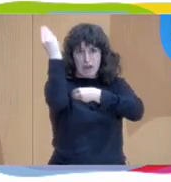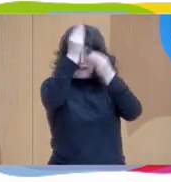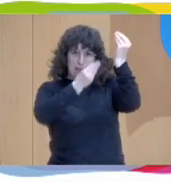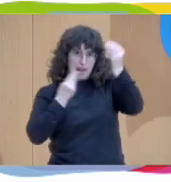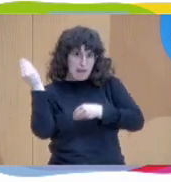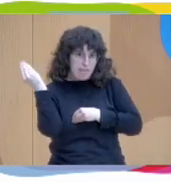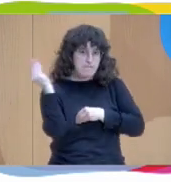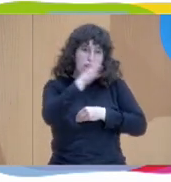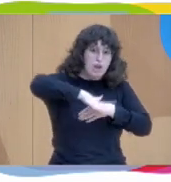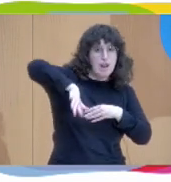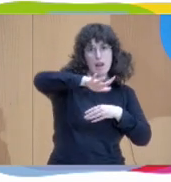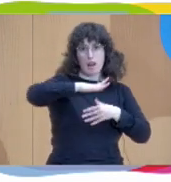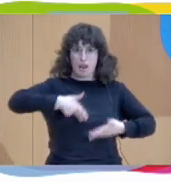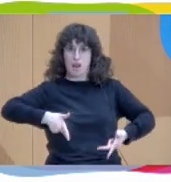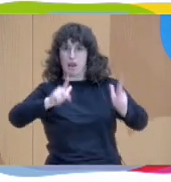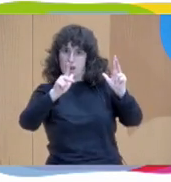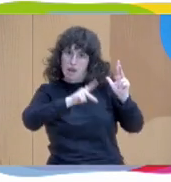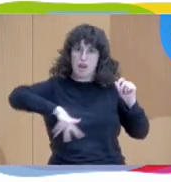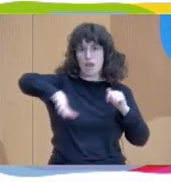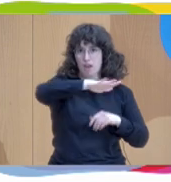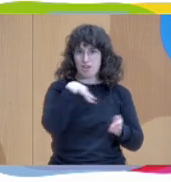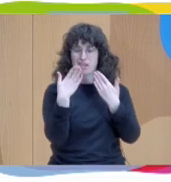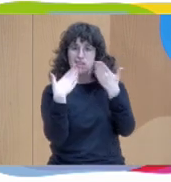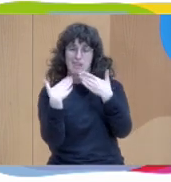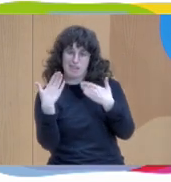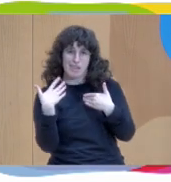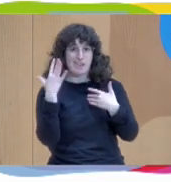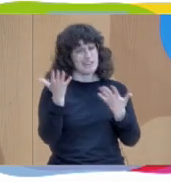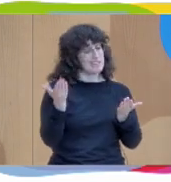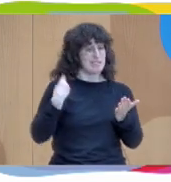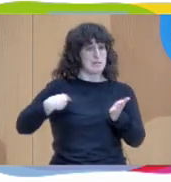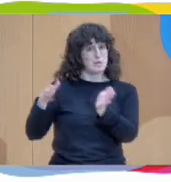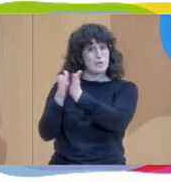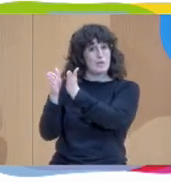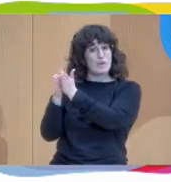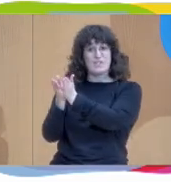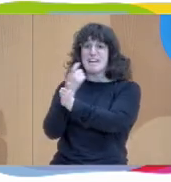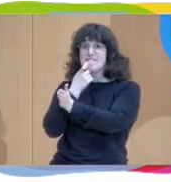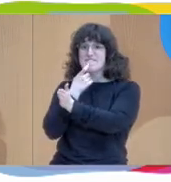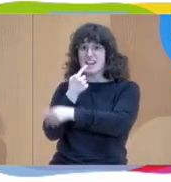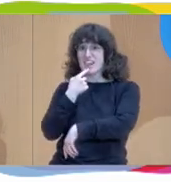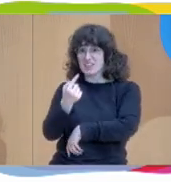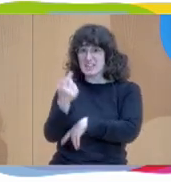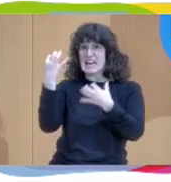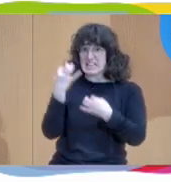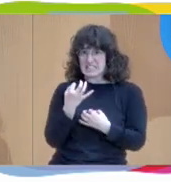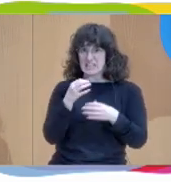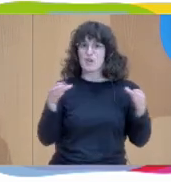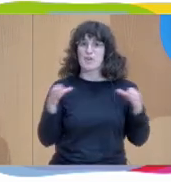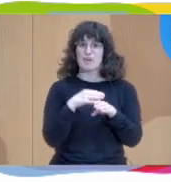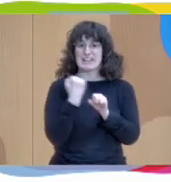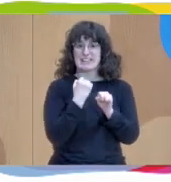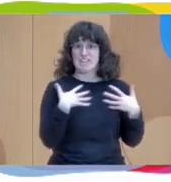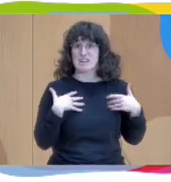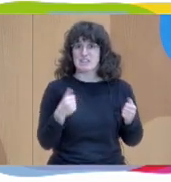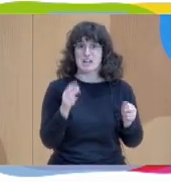con diálogo Y como dicen nuestros compañeros finlandeses seguramente la salud de una comunidad de trabajo Se se